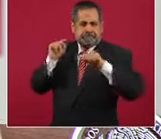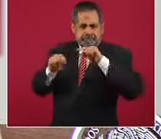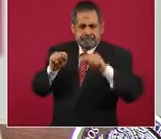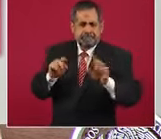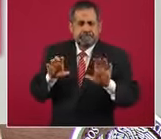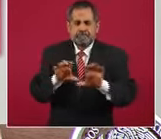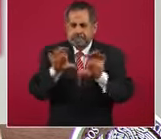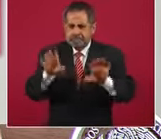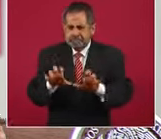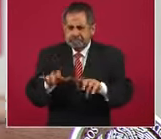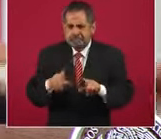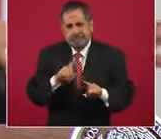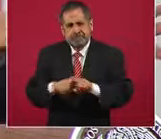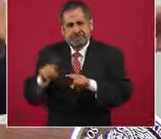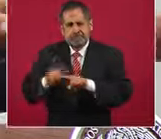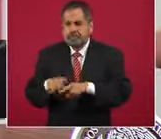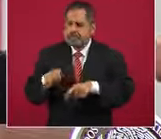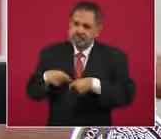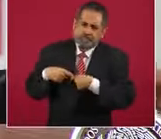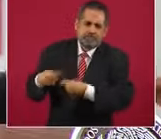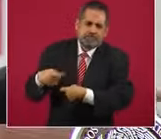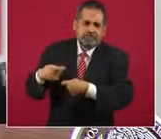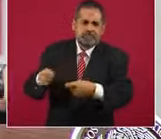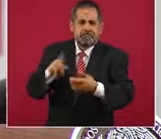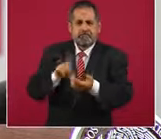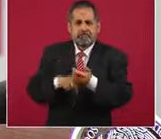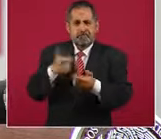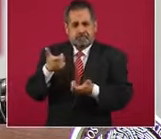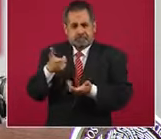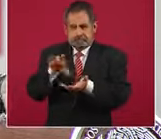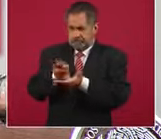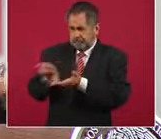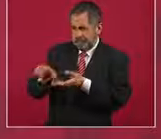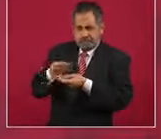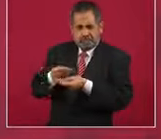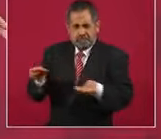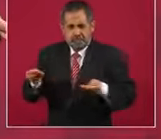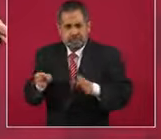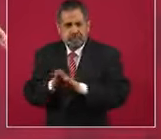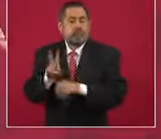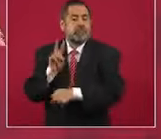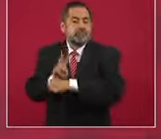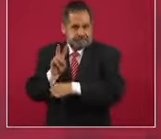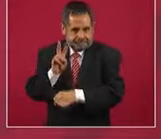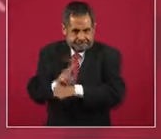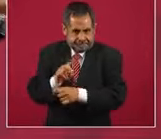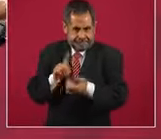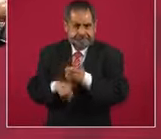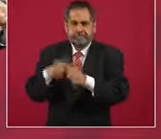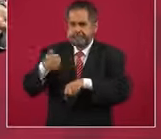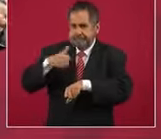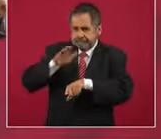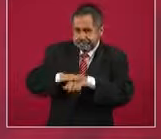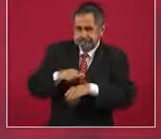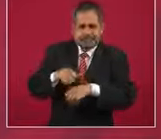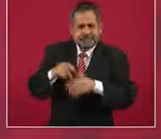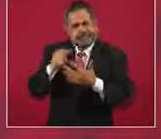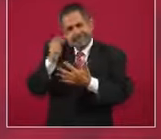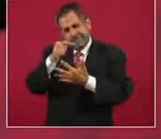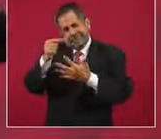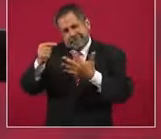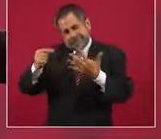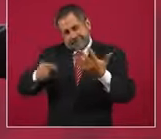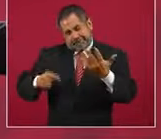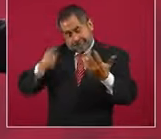cómputo, la distribución del dinero, la vigilancia, la administración. Es un